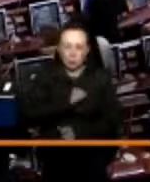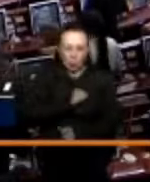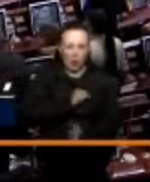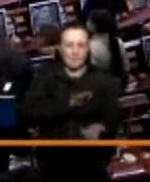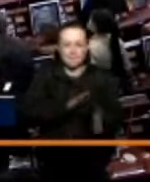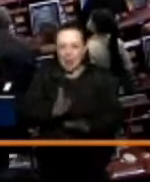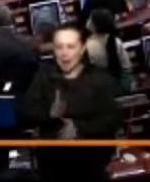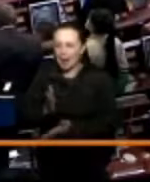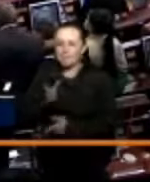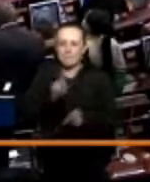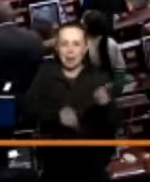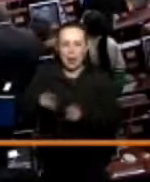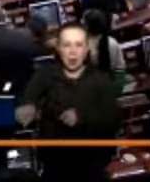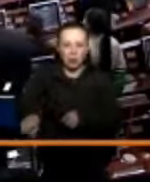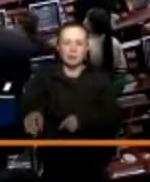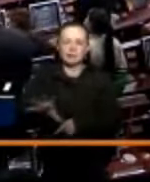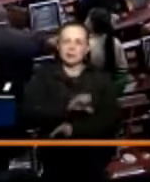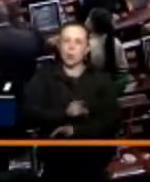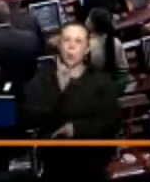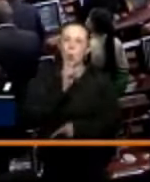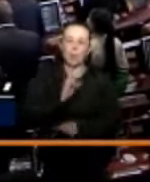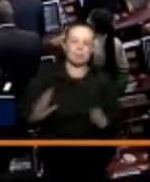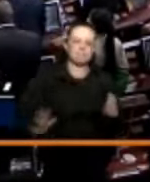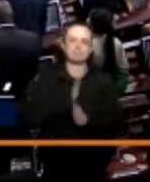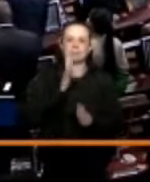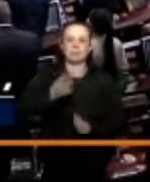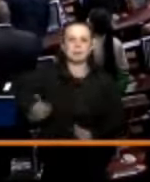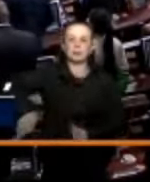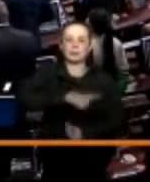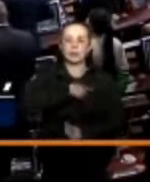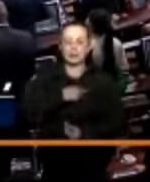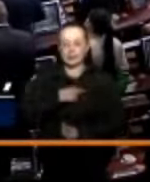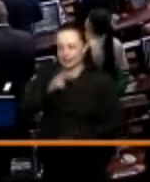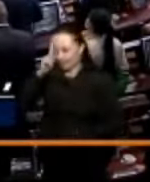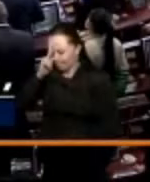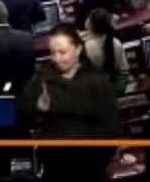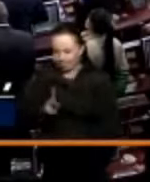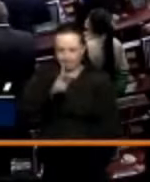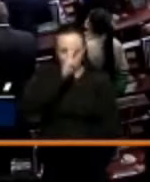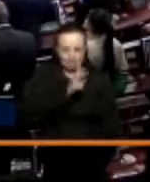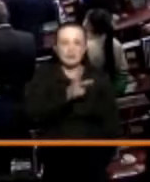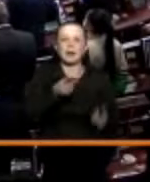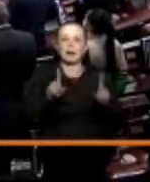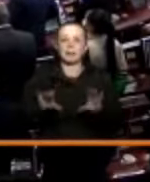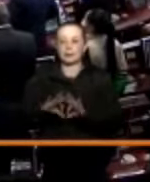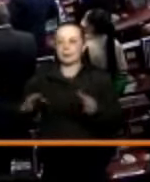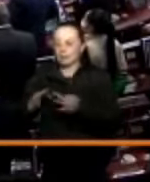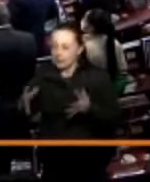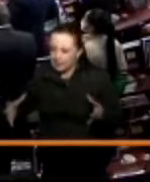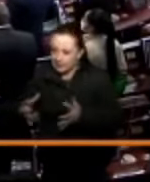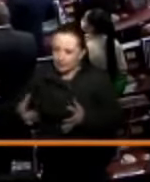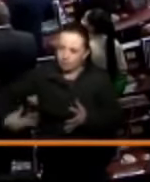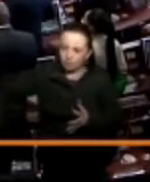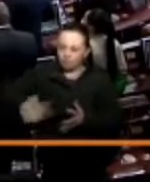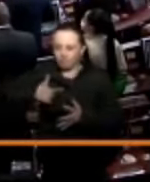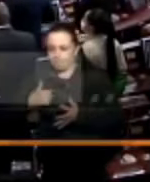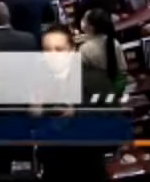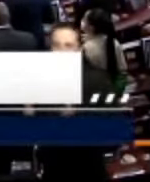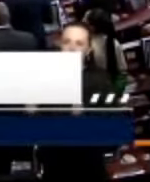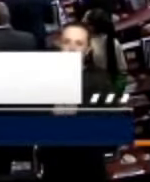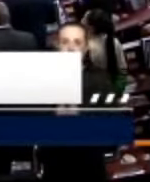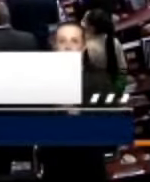violencia, rindiéndoles un sentido homenaje y augurando a sus familias, como a todo el país,